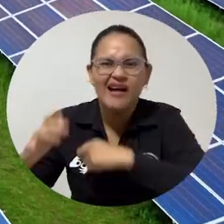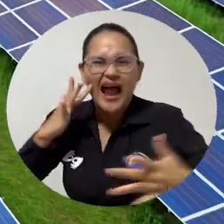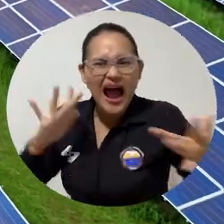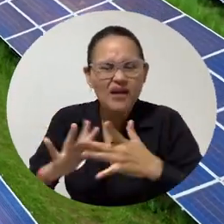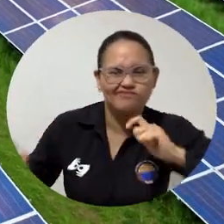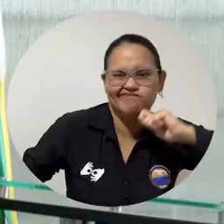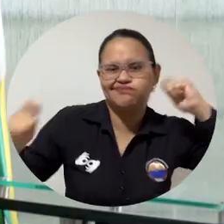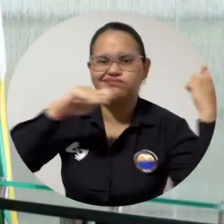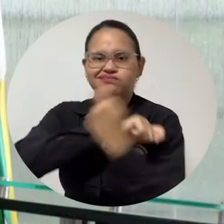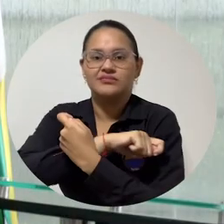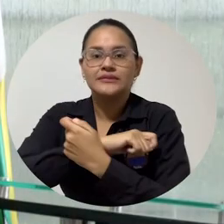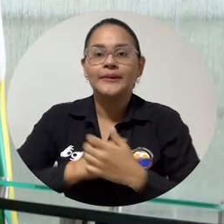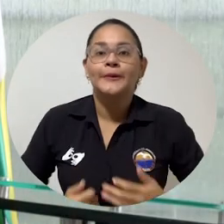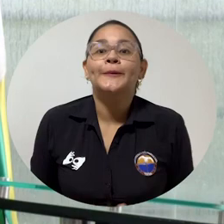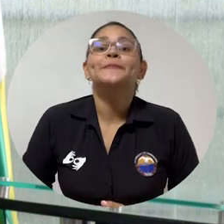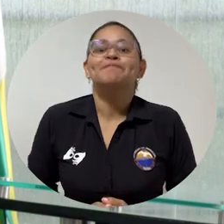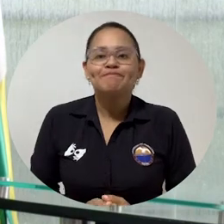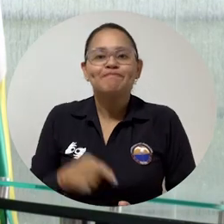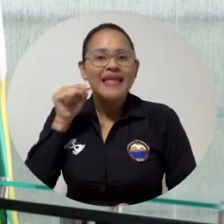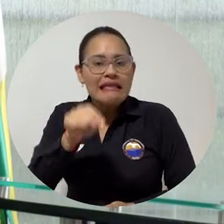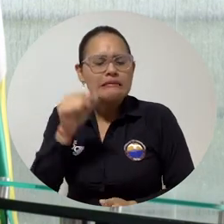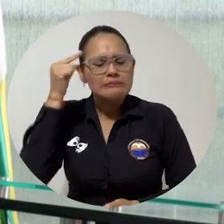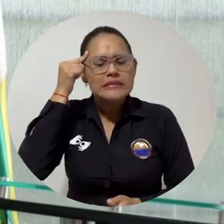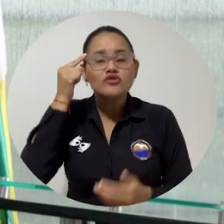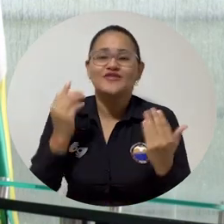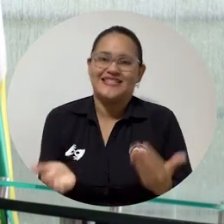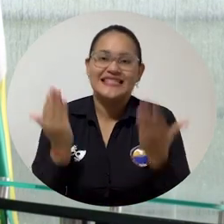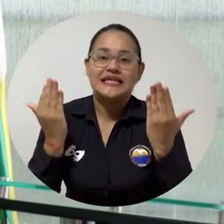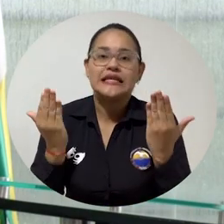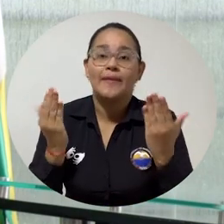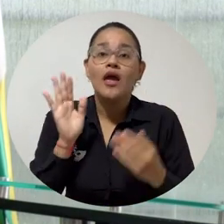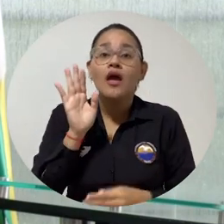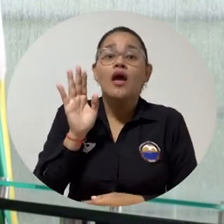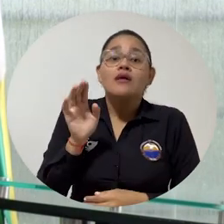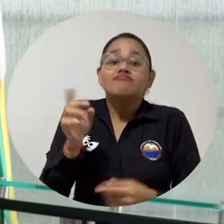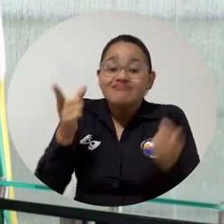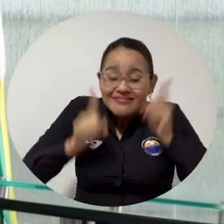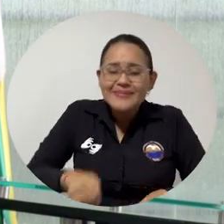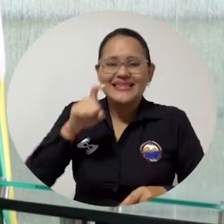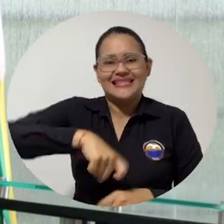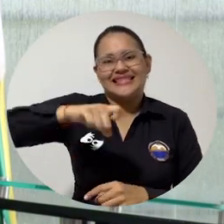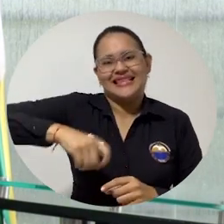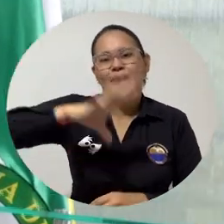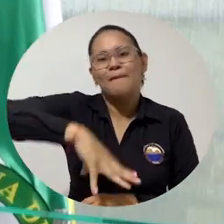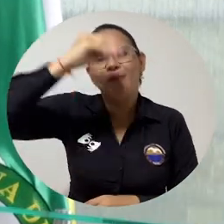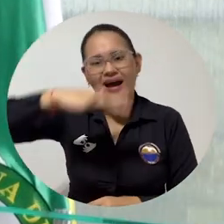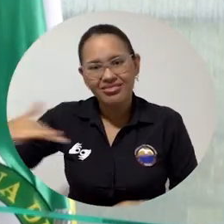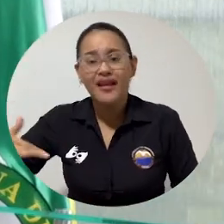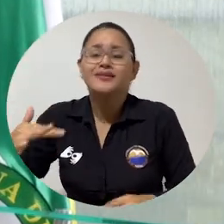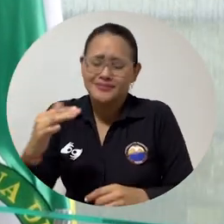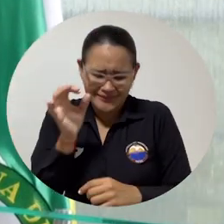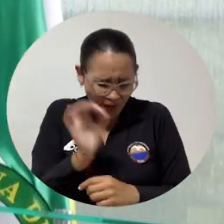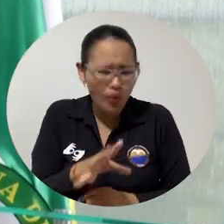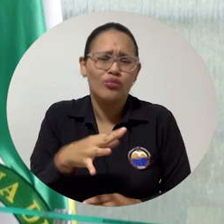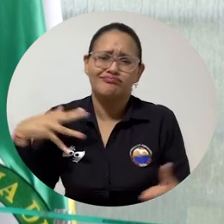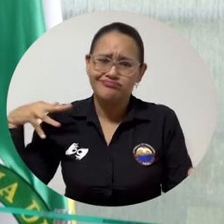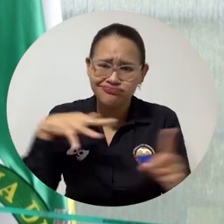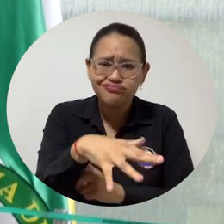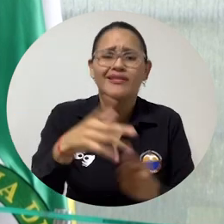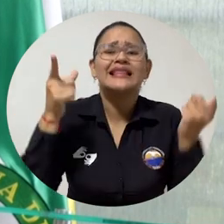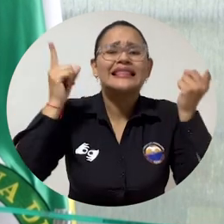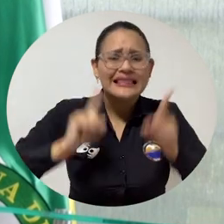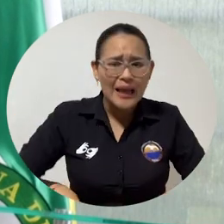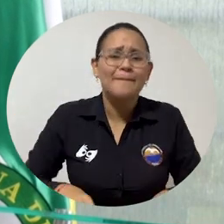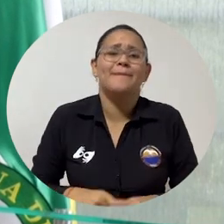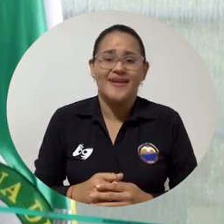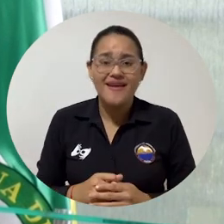sus territorios. Ese es nuestro compromiso. Queremos que también se incluya el Magdalena en ese corredor de la vida, porque el Magdalena también ha sido afectado y va a ser afectado en el